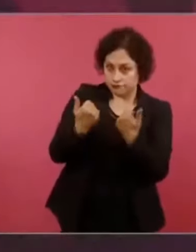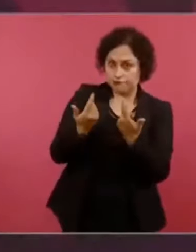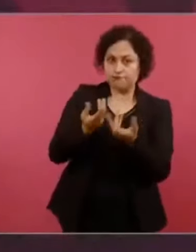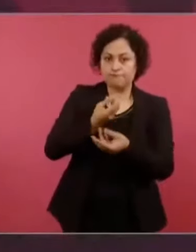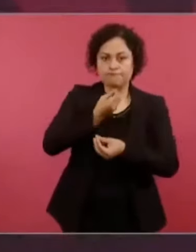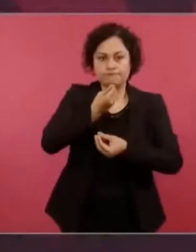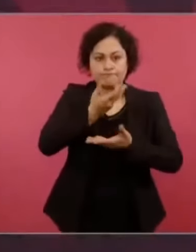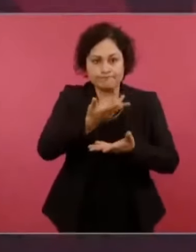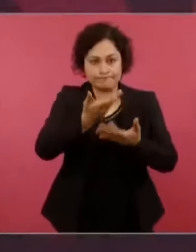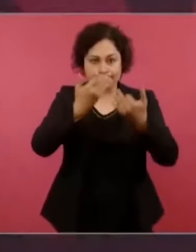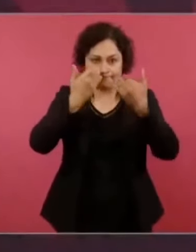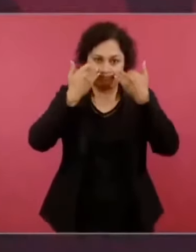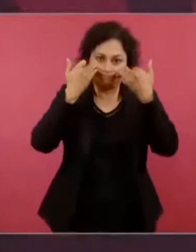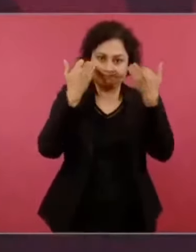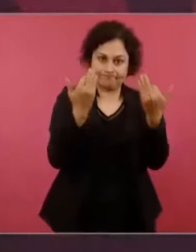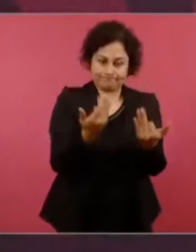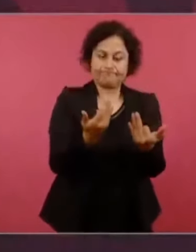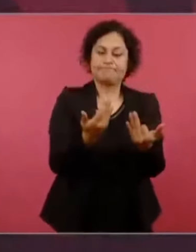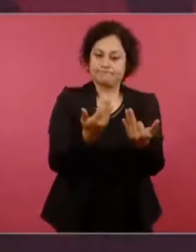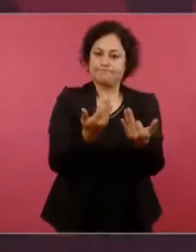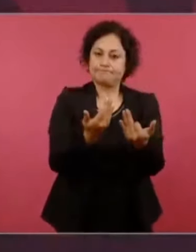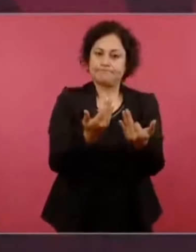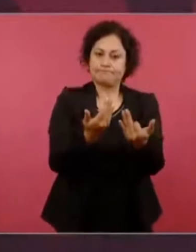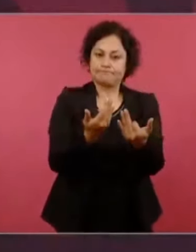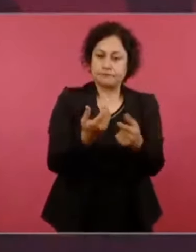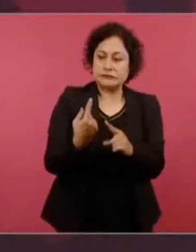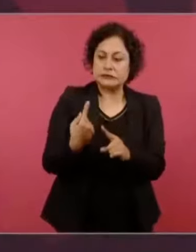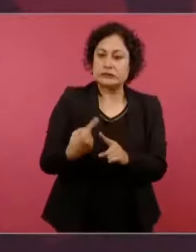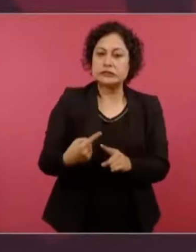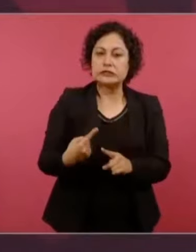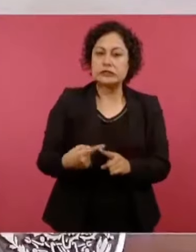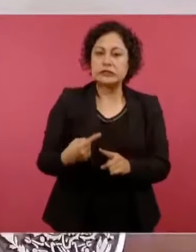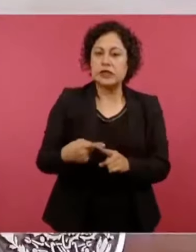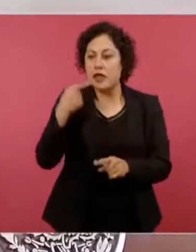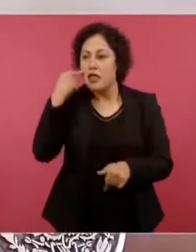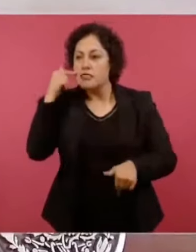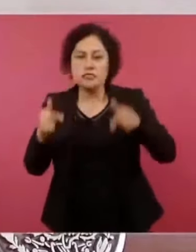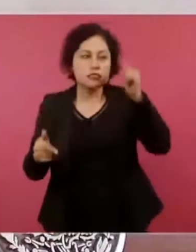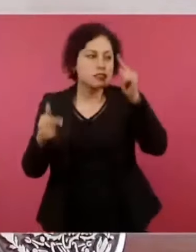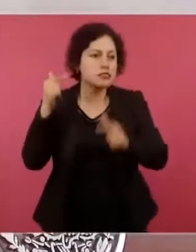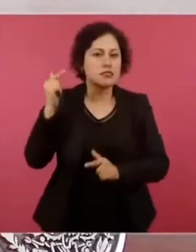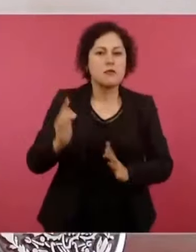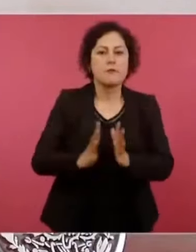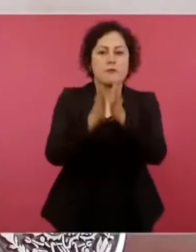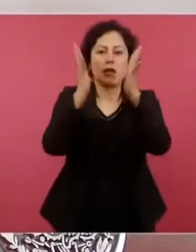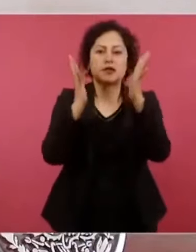quienes participaron en la desaparición de los jóvenes